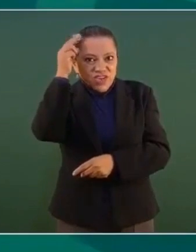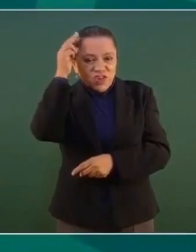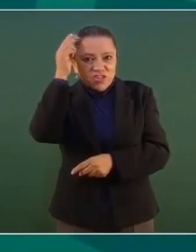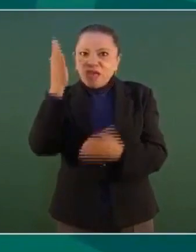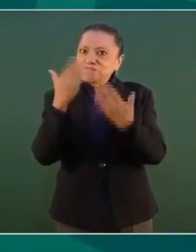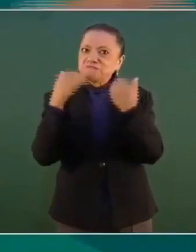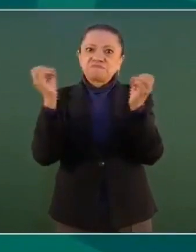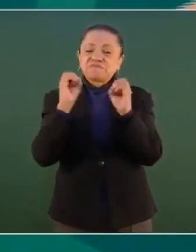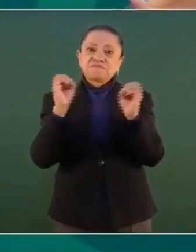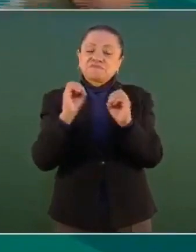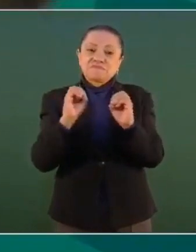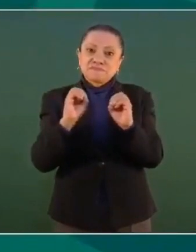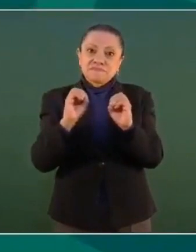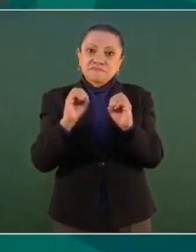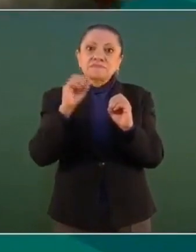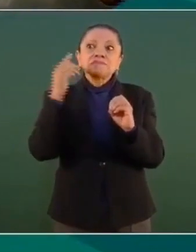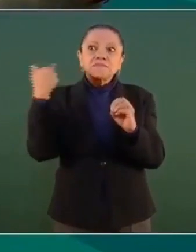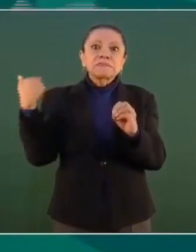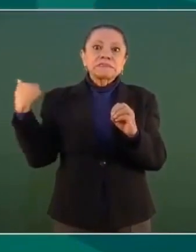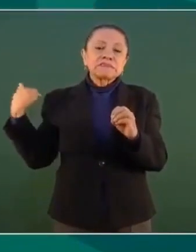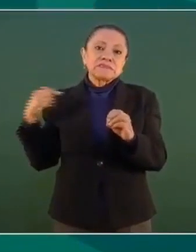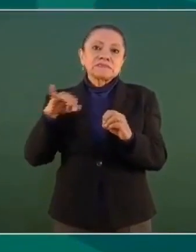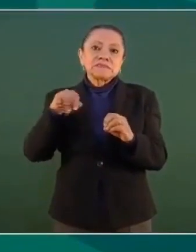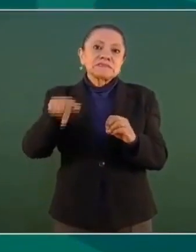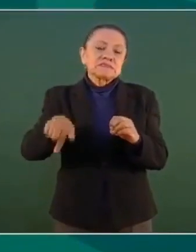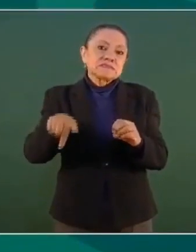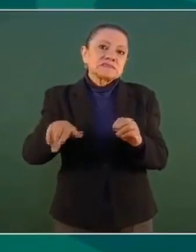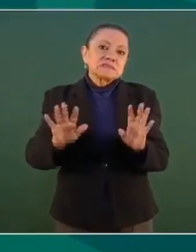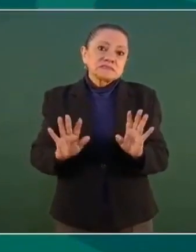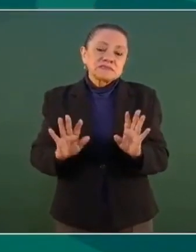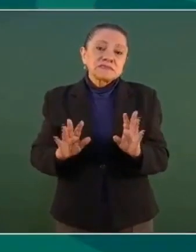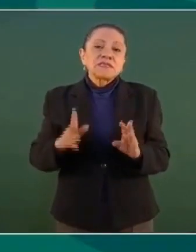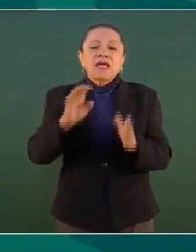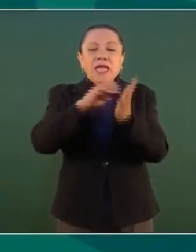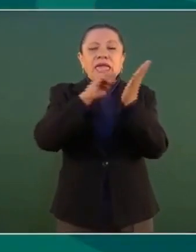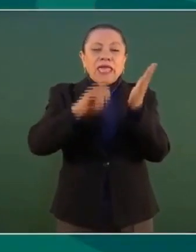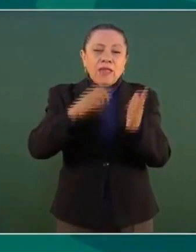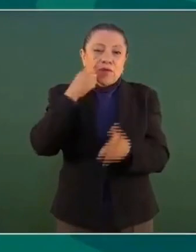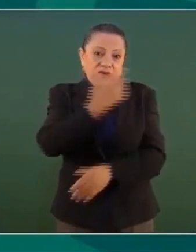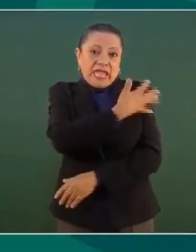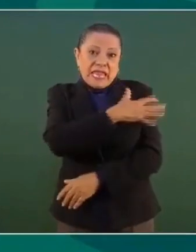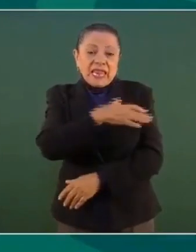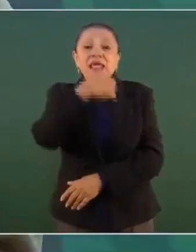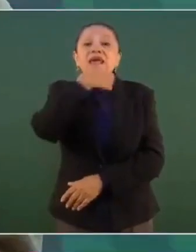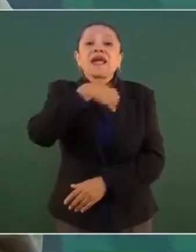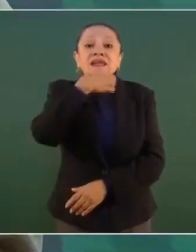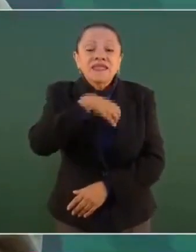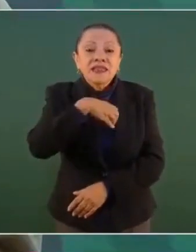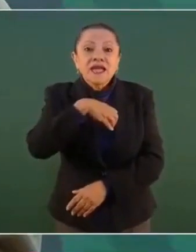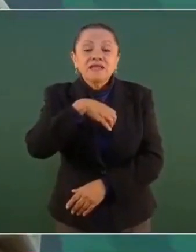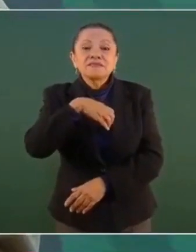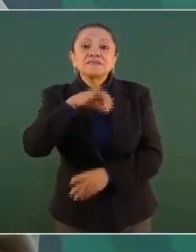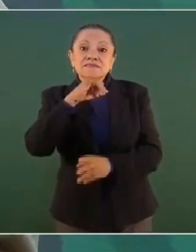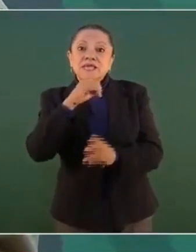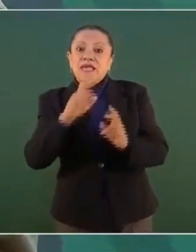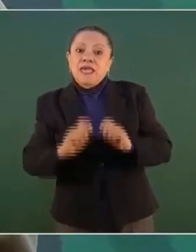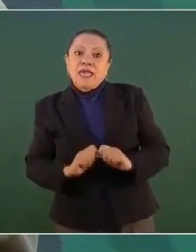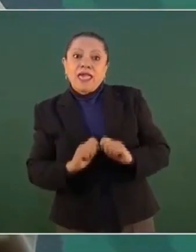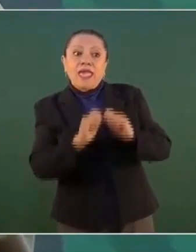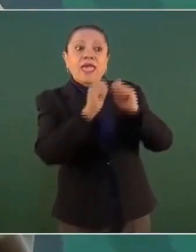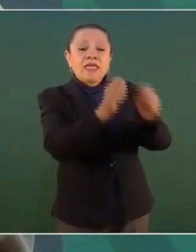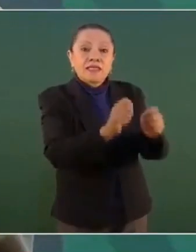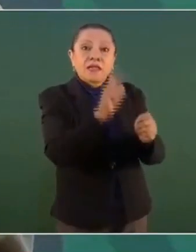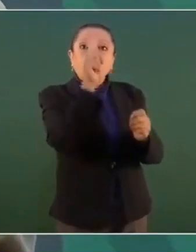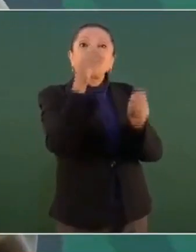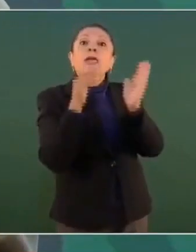Les voy a poner otro ejemplo porque esto ayuda mucho. El general Cárdenas le entregó a 1 millón